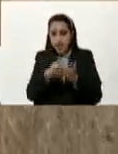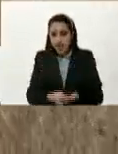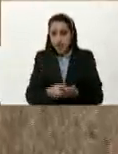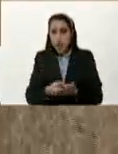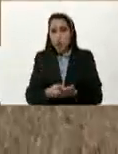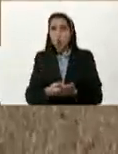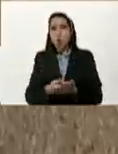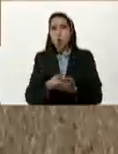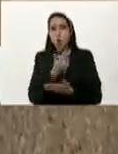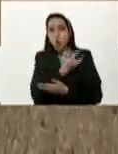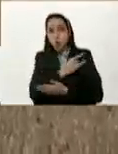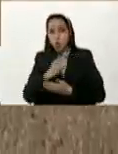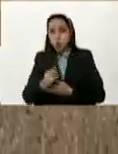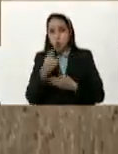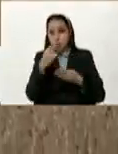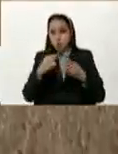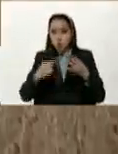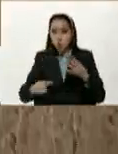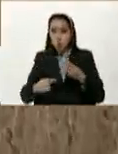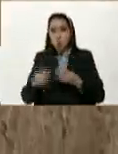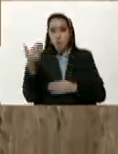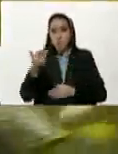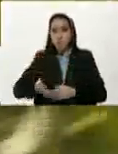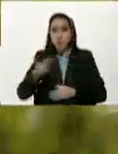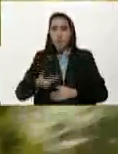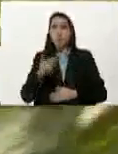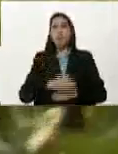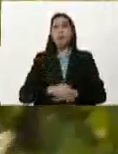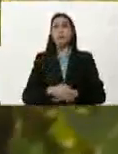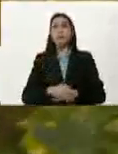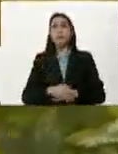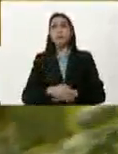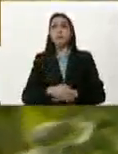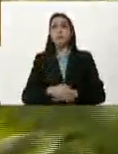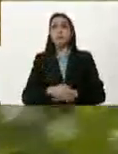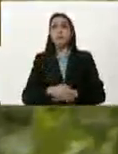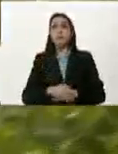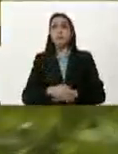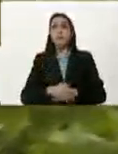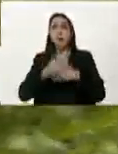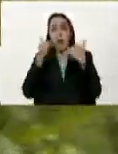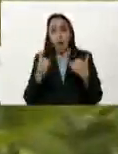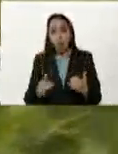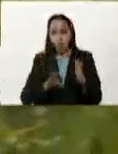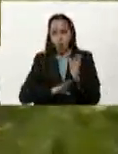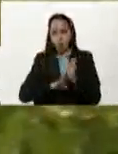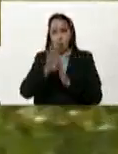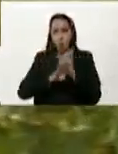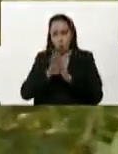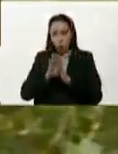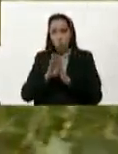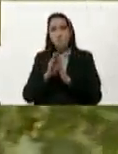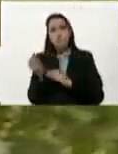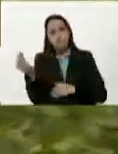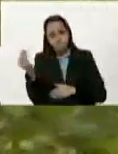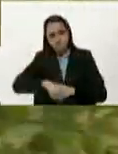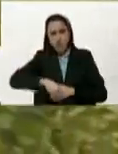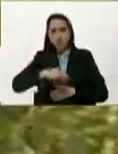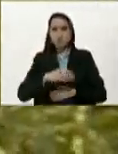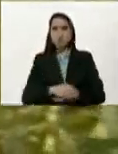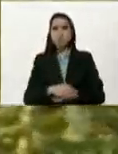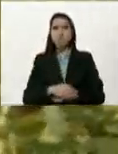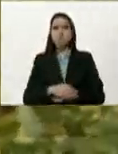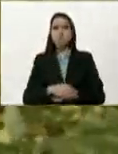de este importante rubro en el territorio y eso ha hecho que se incremente un poco más la producción la